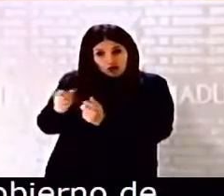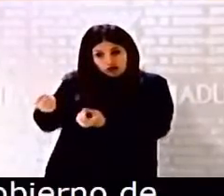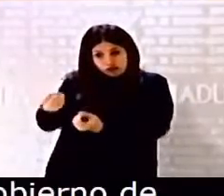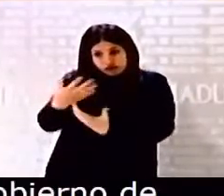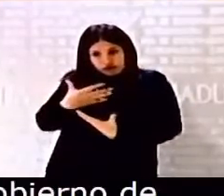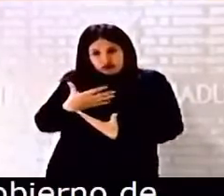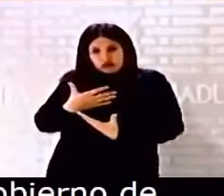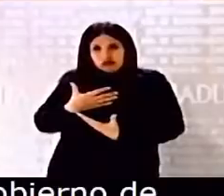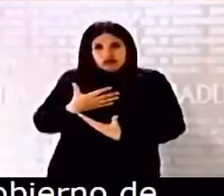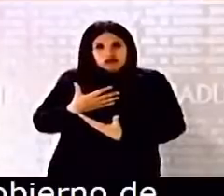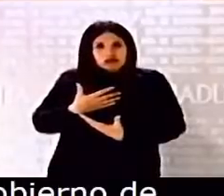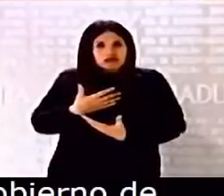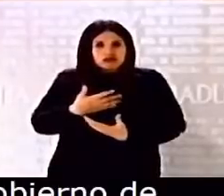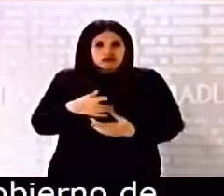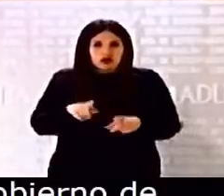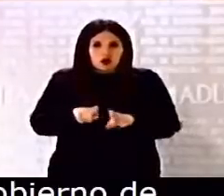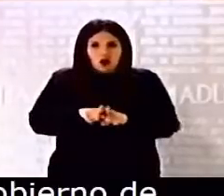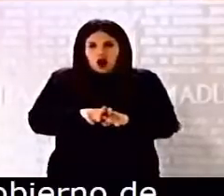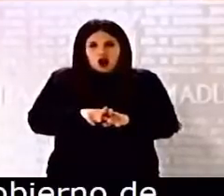yo jamás,